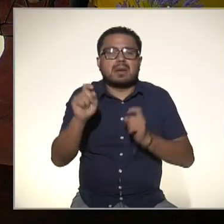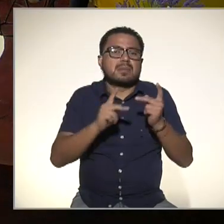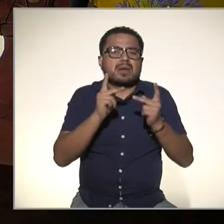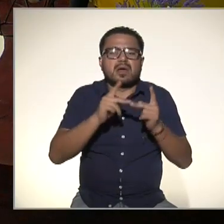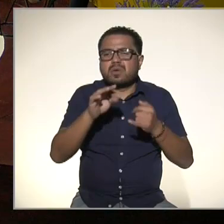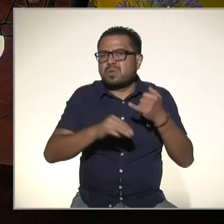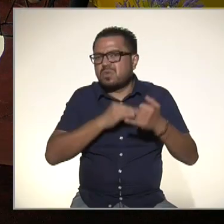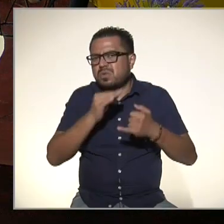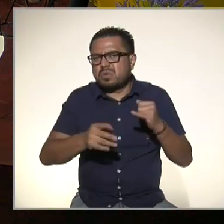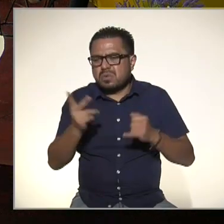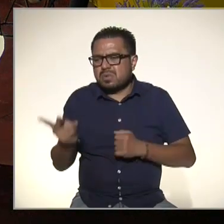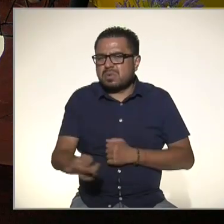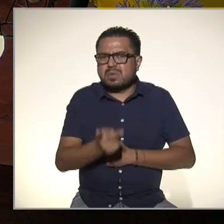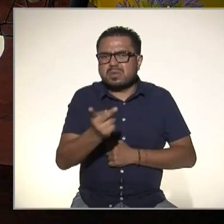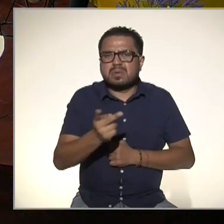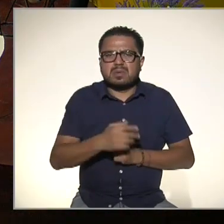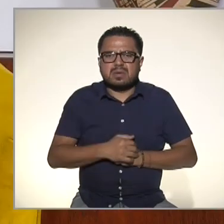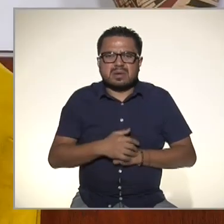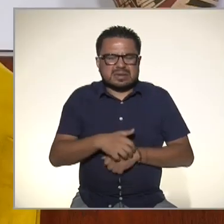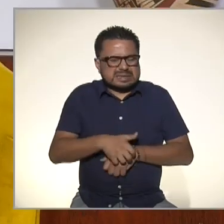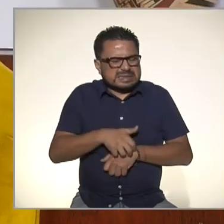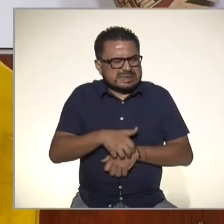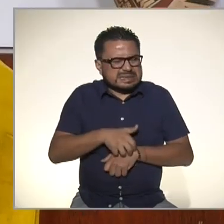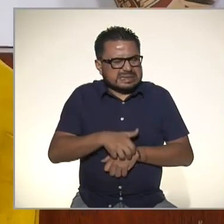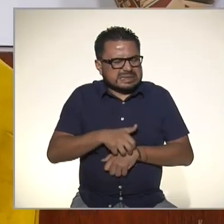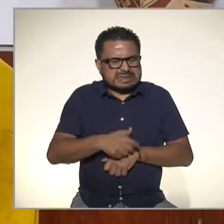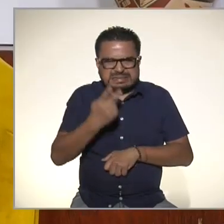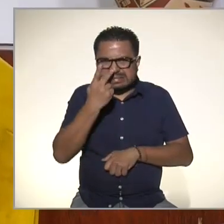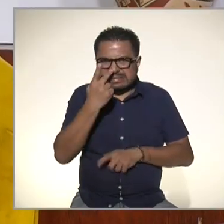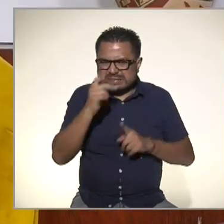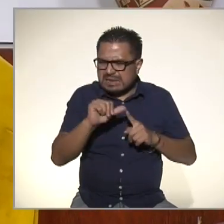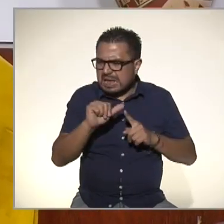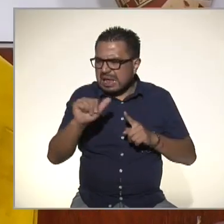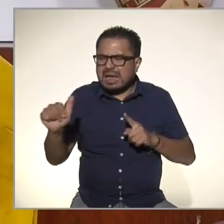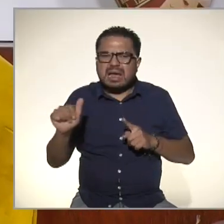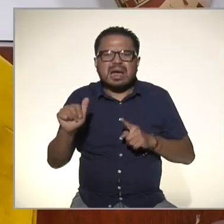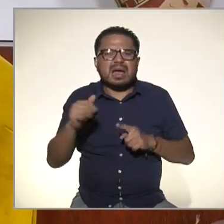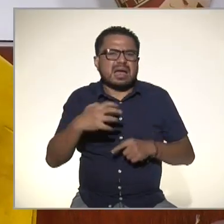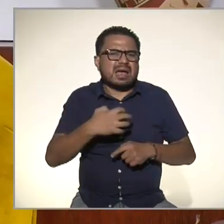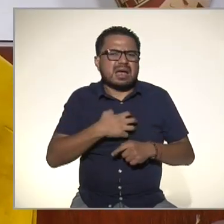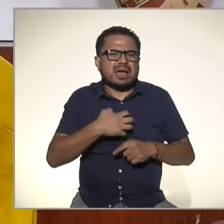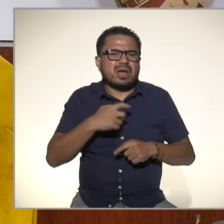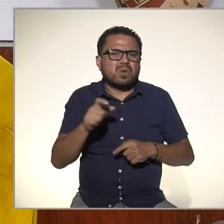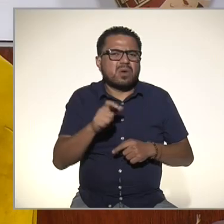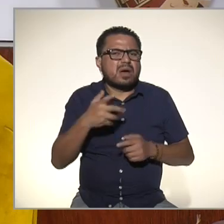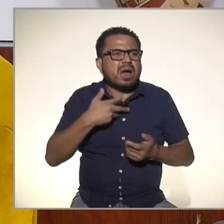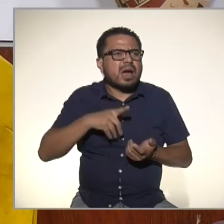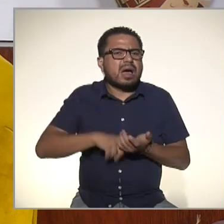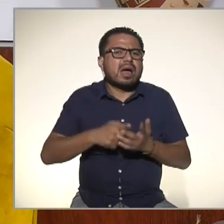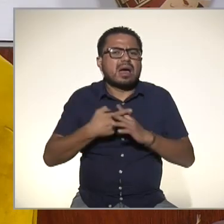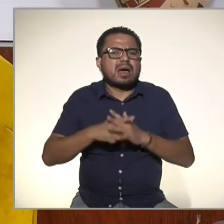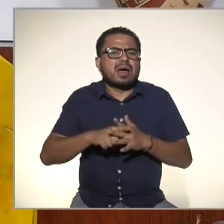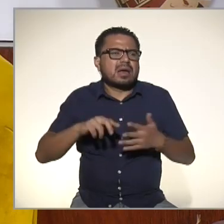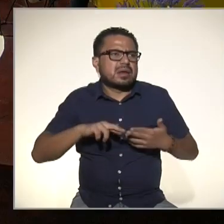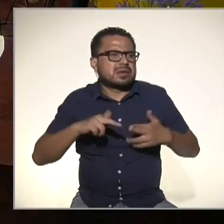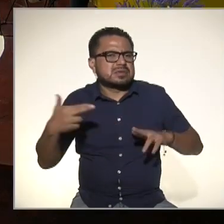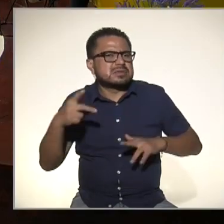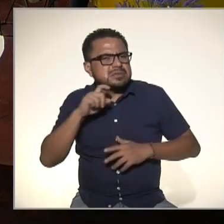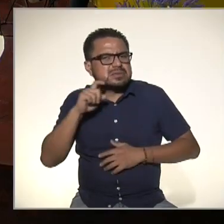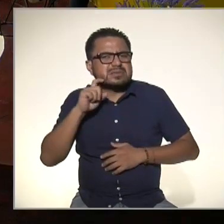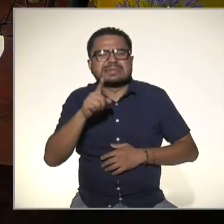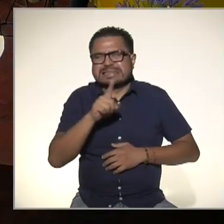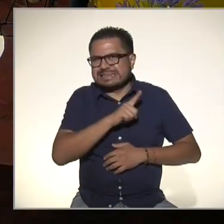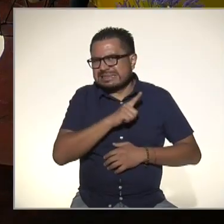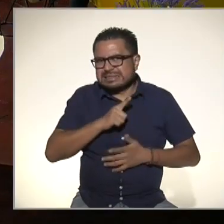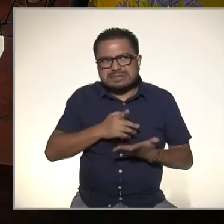última pregunta que me quedó por aquí. Me arde del pene al ano cuando tengo relaciones sexuales. ¿Por qué es? Aquí la respuesta es nuevamente acude